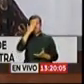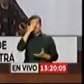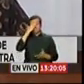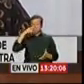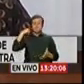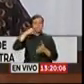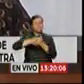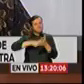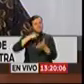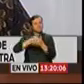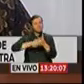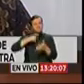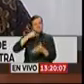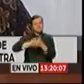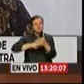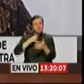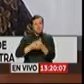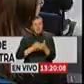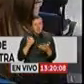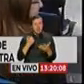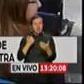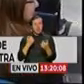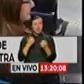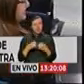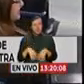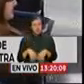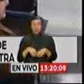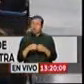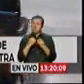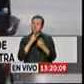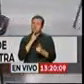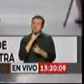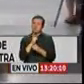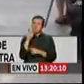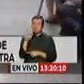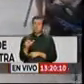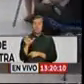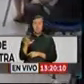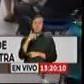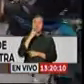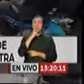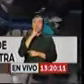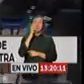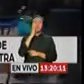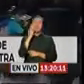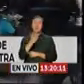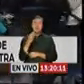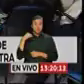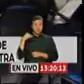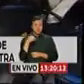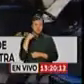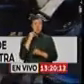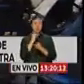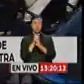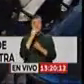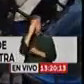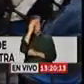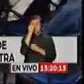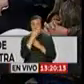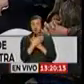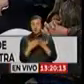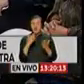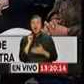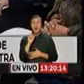lucha de verdad no fue en vano. Ese fue el mensaje de la vocera de los padres de las víctimas de abuso en la institución educativa